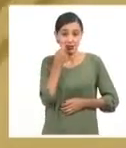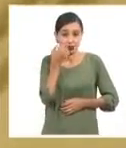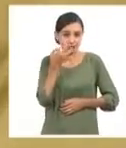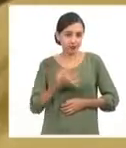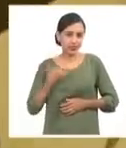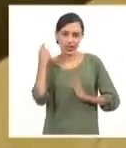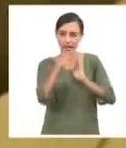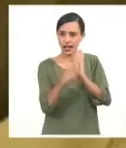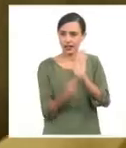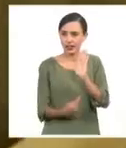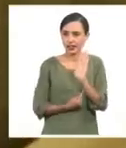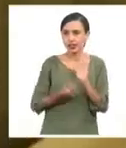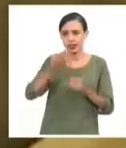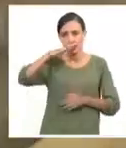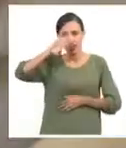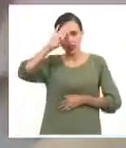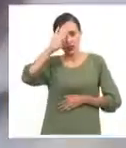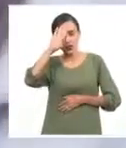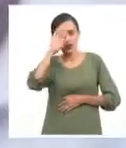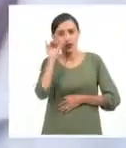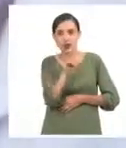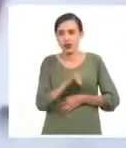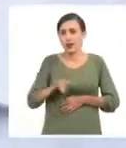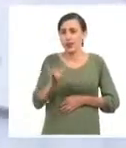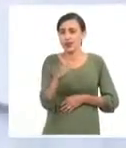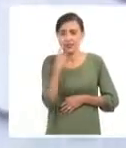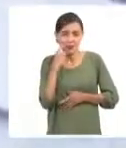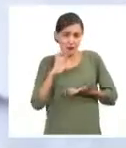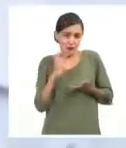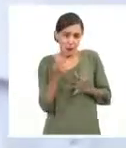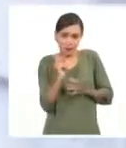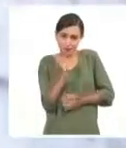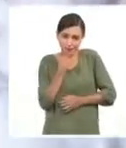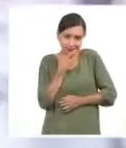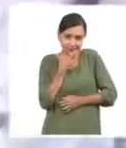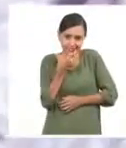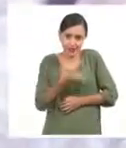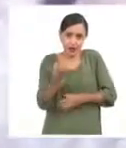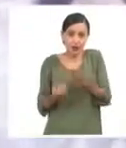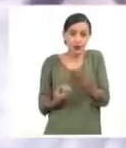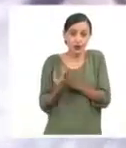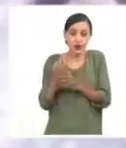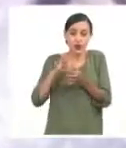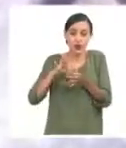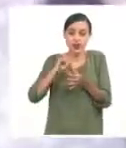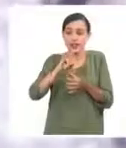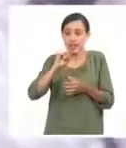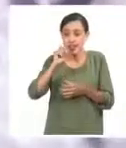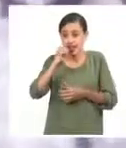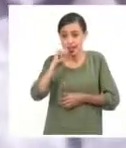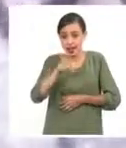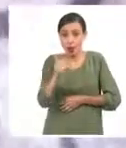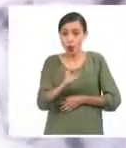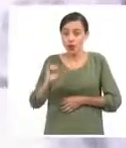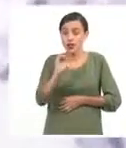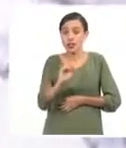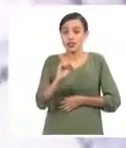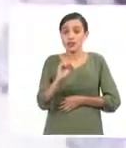nación regresa con su pícara y criolla sonrisa. La Fundación Nicolás Guillén organiza el 13º